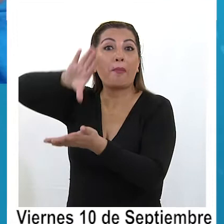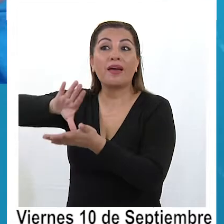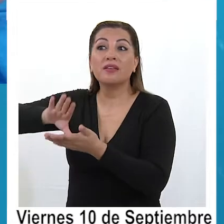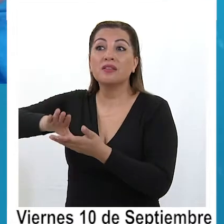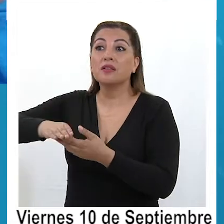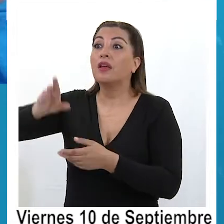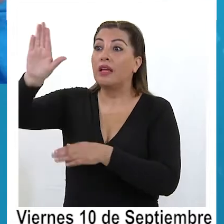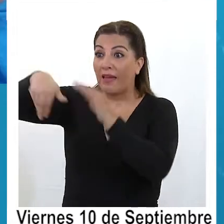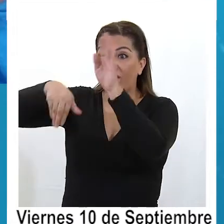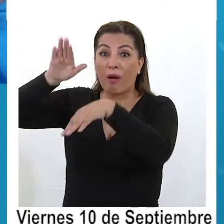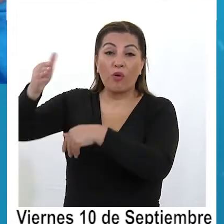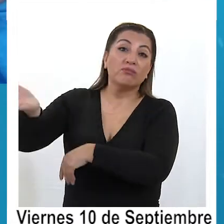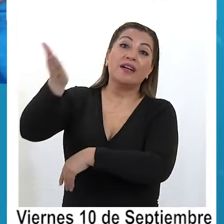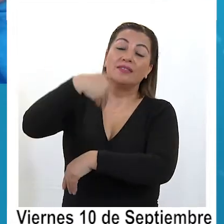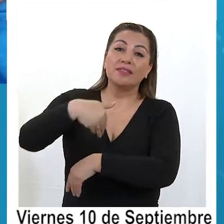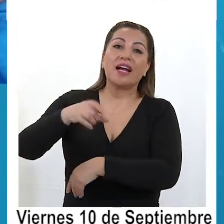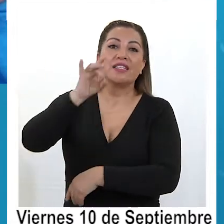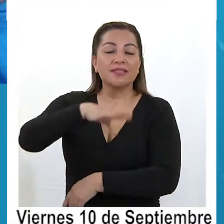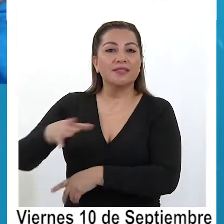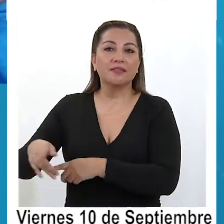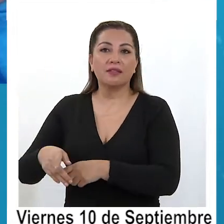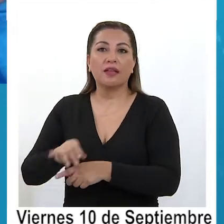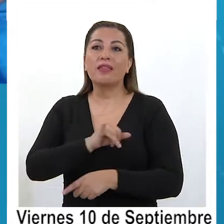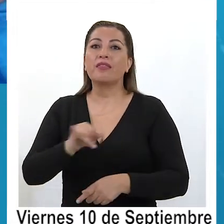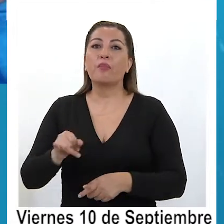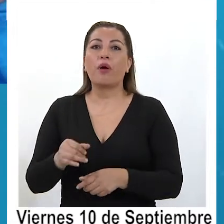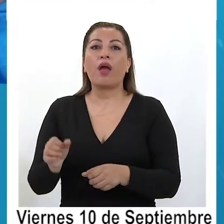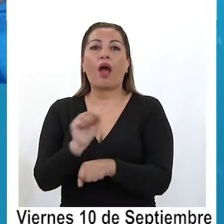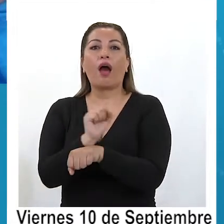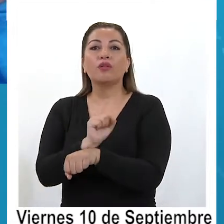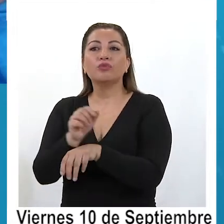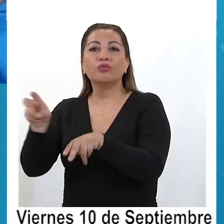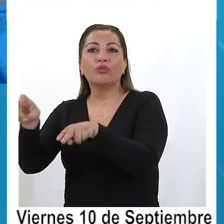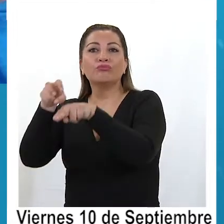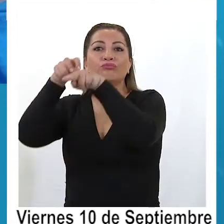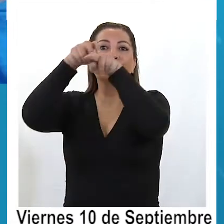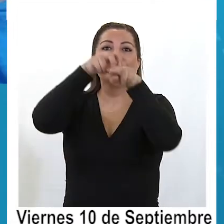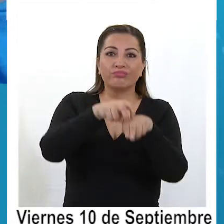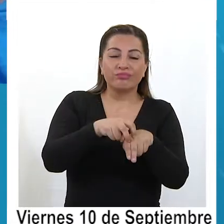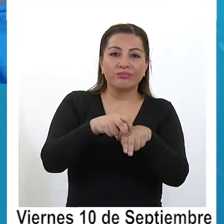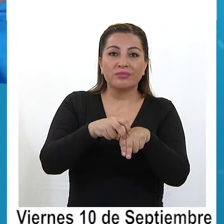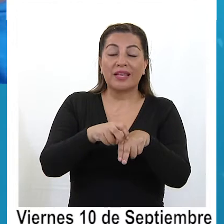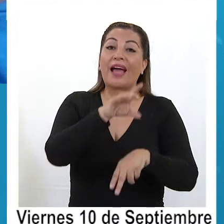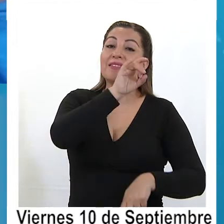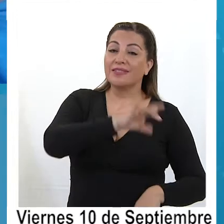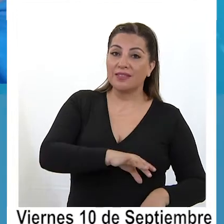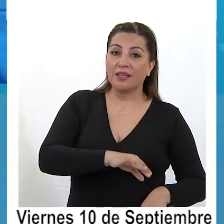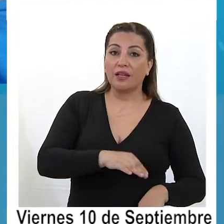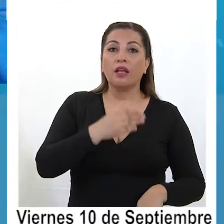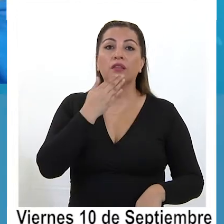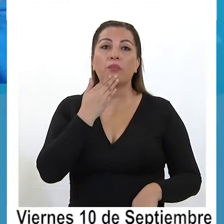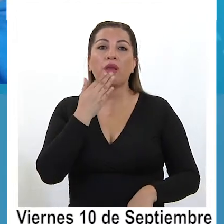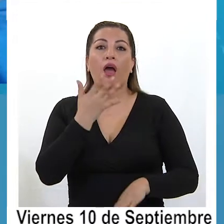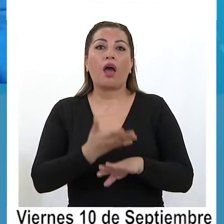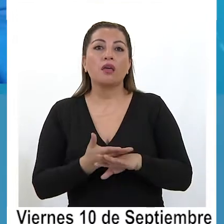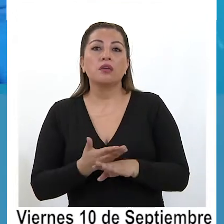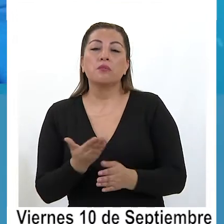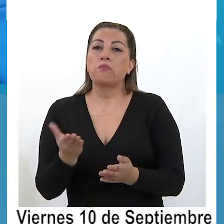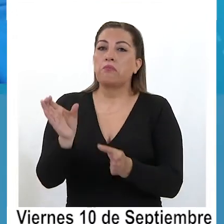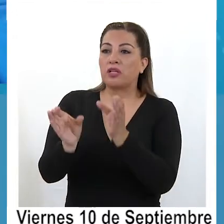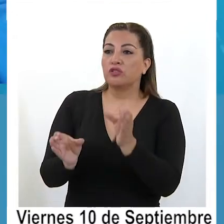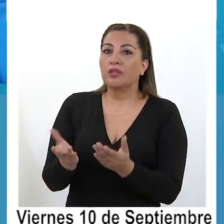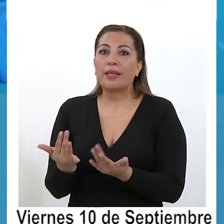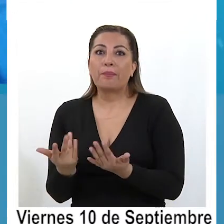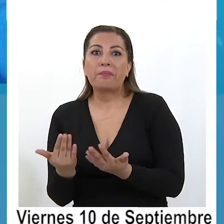a estos extranjeros una vez que llegan al límite fronterizo y traspasa finalmente hacia Chile, versus la gente que está esperando y que finalmente traslada